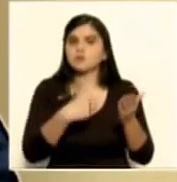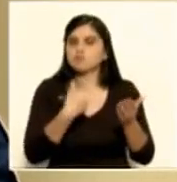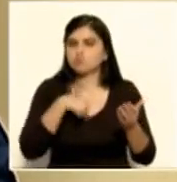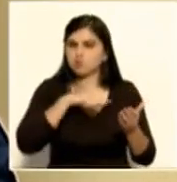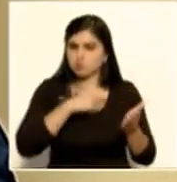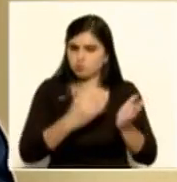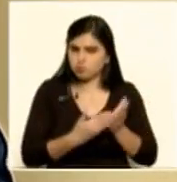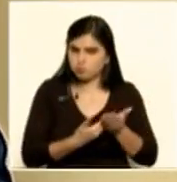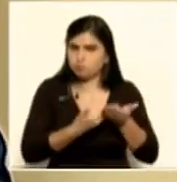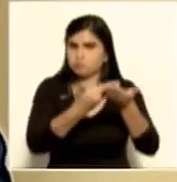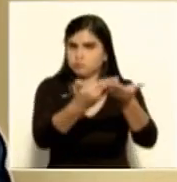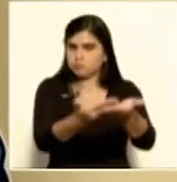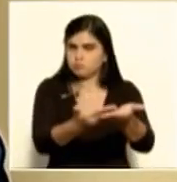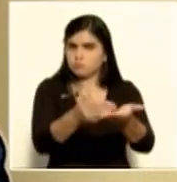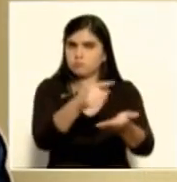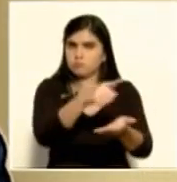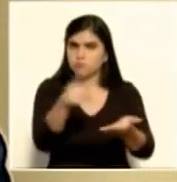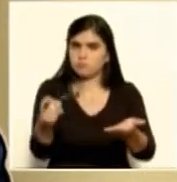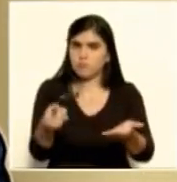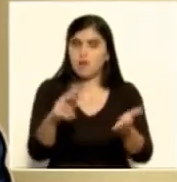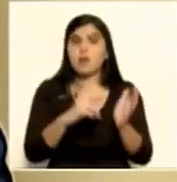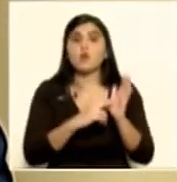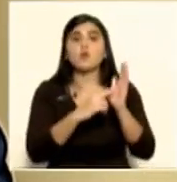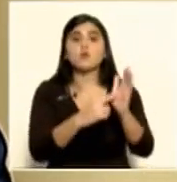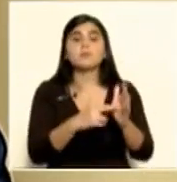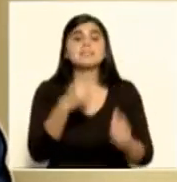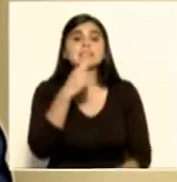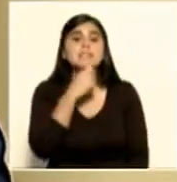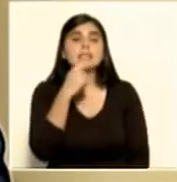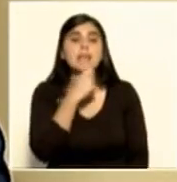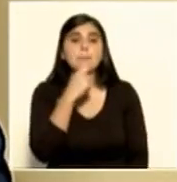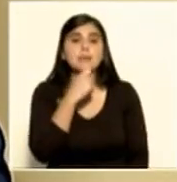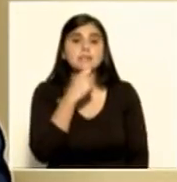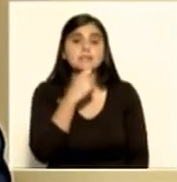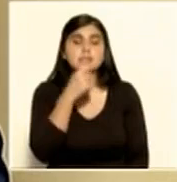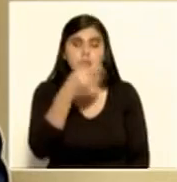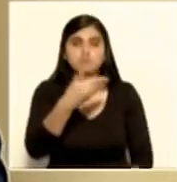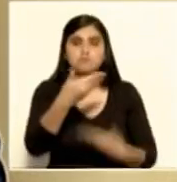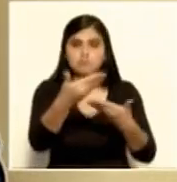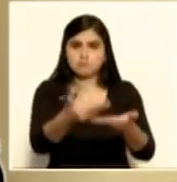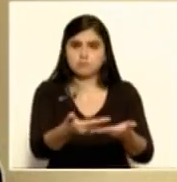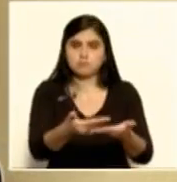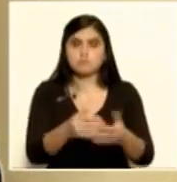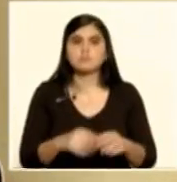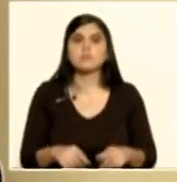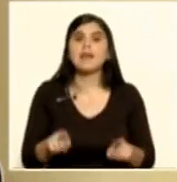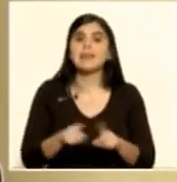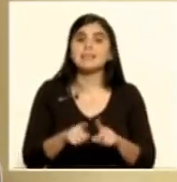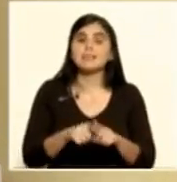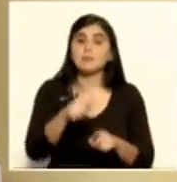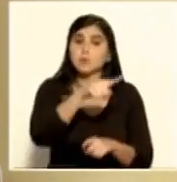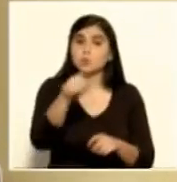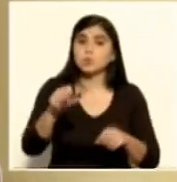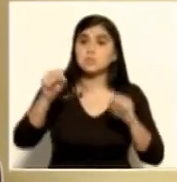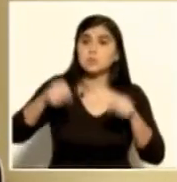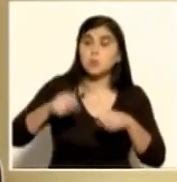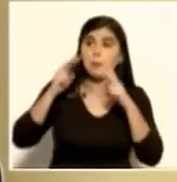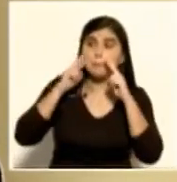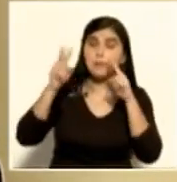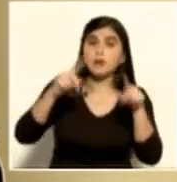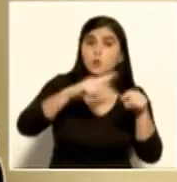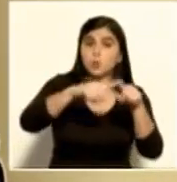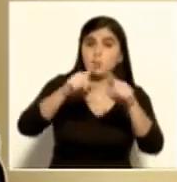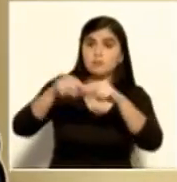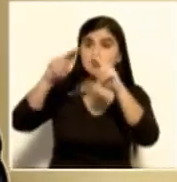ustedes, los representantes de la prensa, y también estará disponible en las diferentes páginas